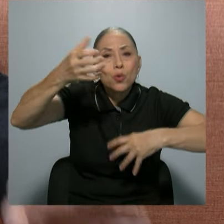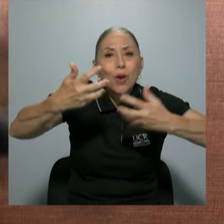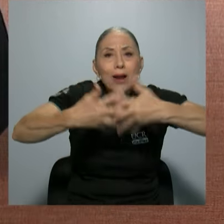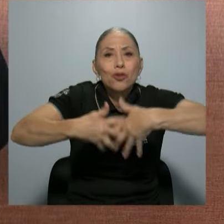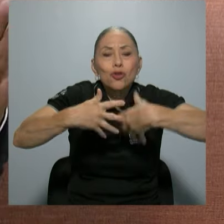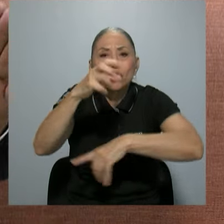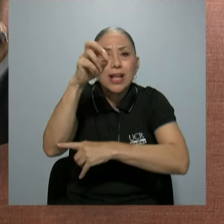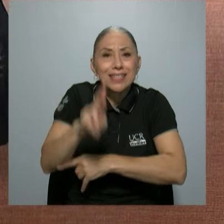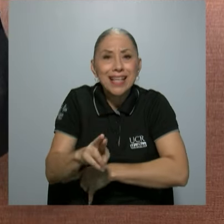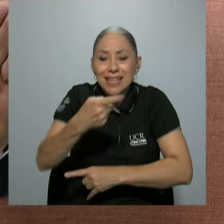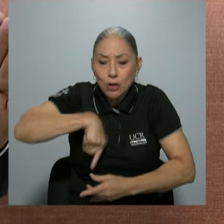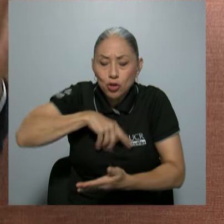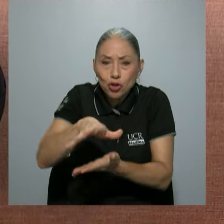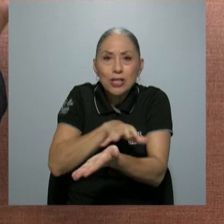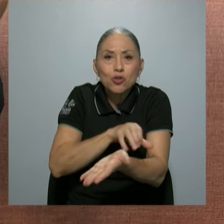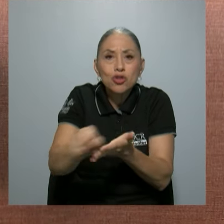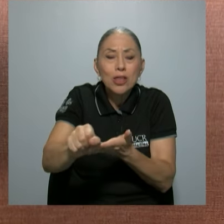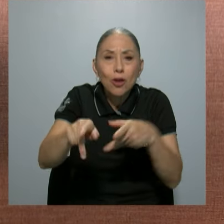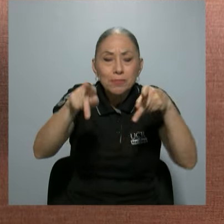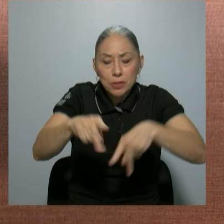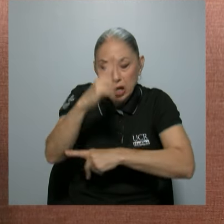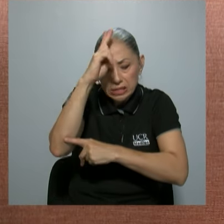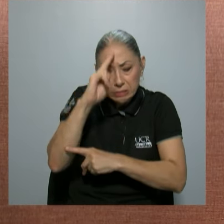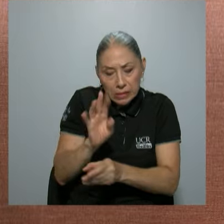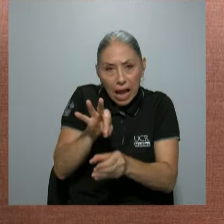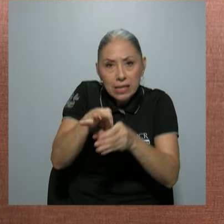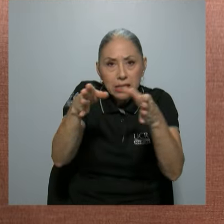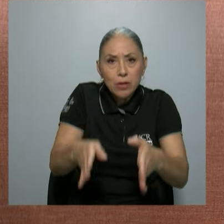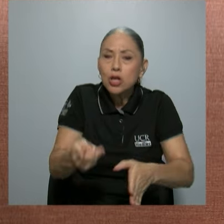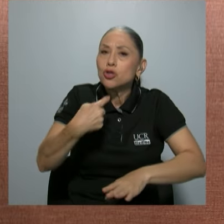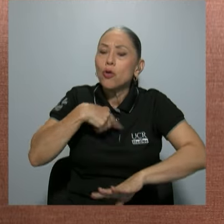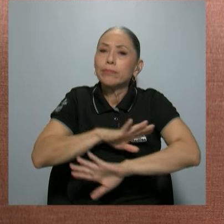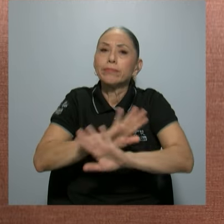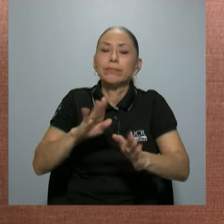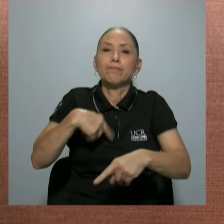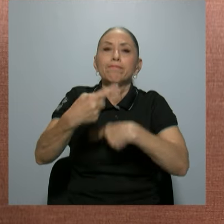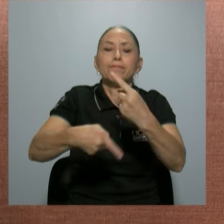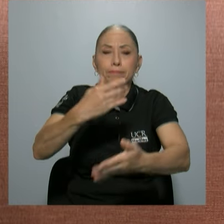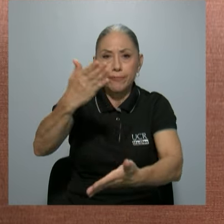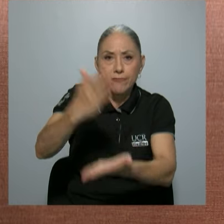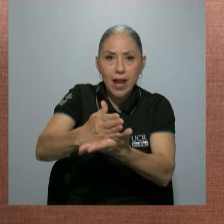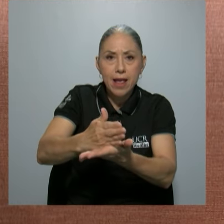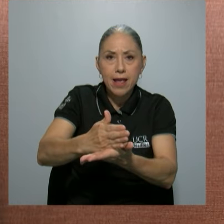campesinado. Voy determinado a frenar esto y